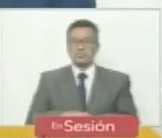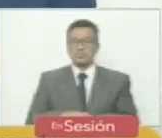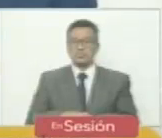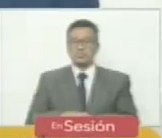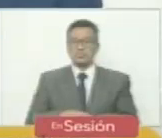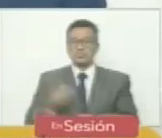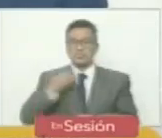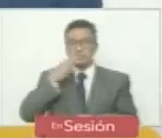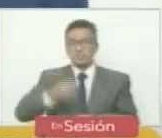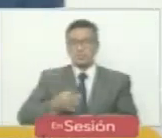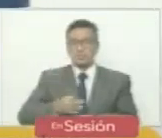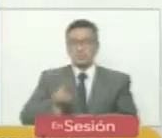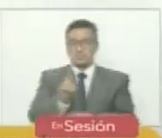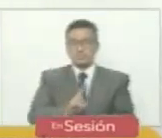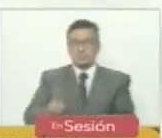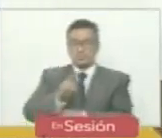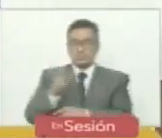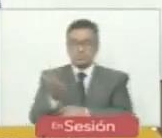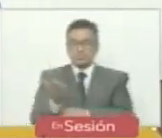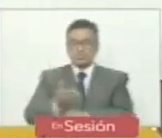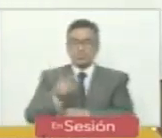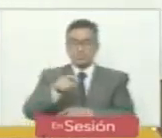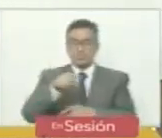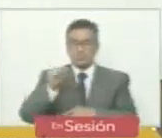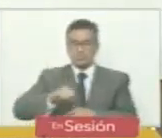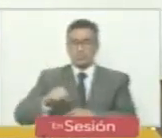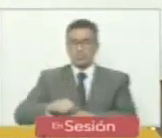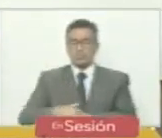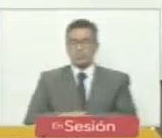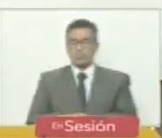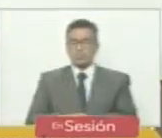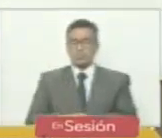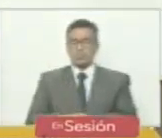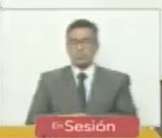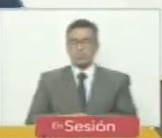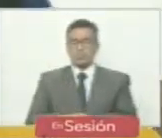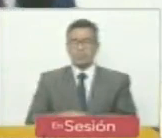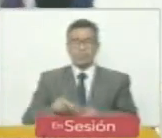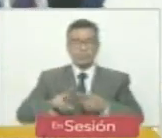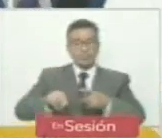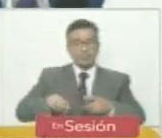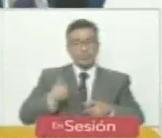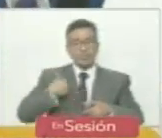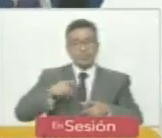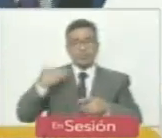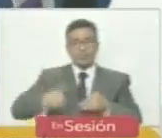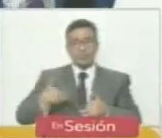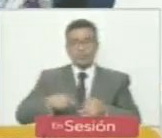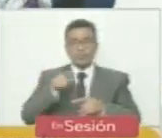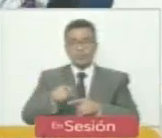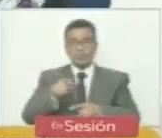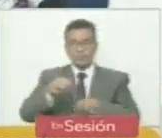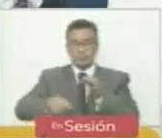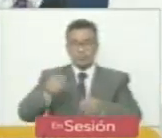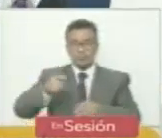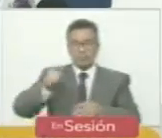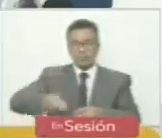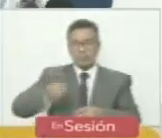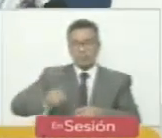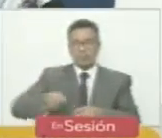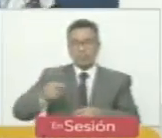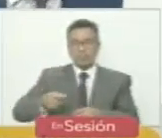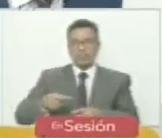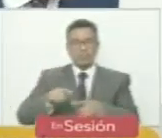Es verdad que es utilizado para atacar y para agredir. Pero el Poder Judicial de Argentina, esta fiscal, no